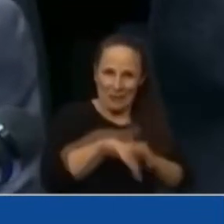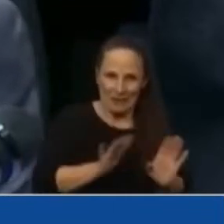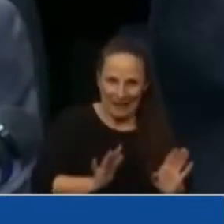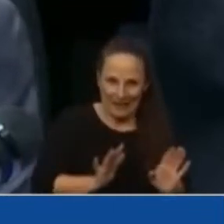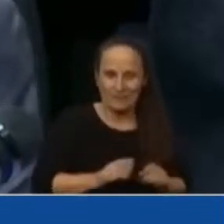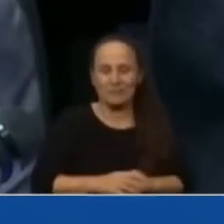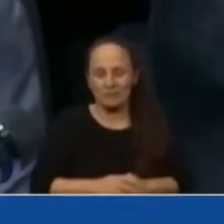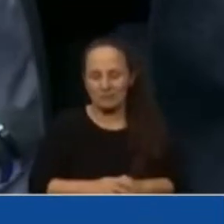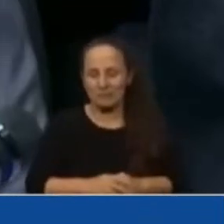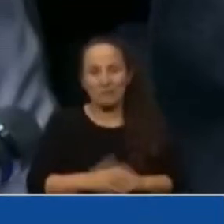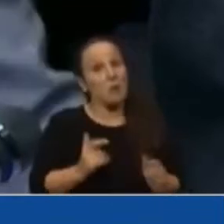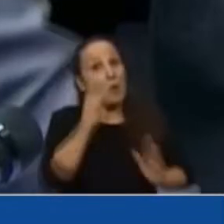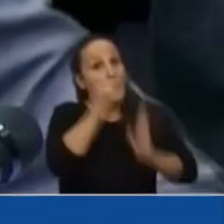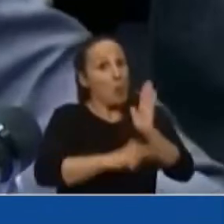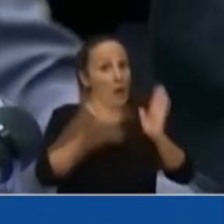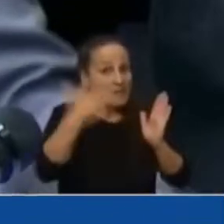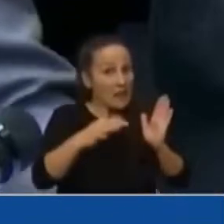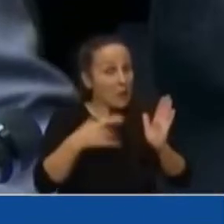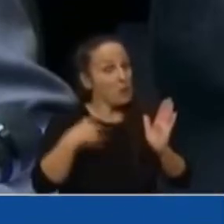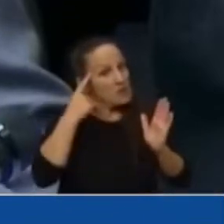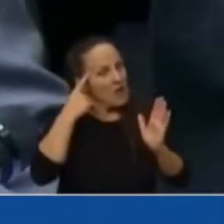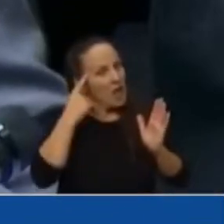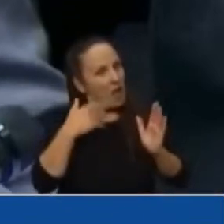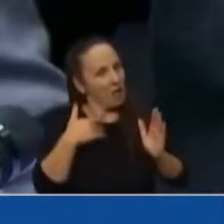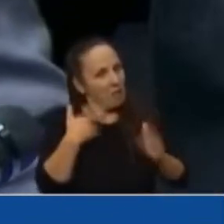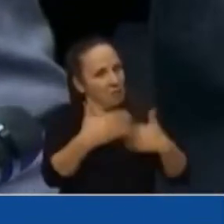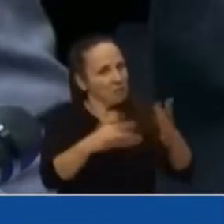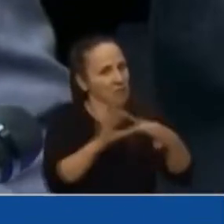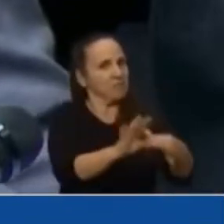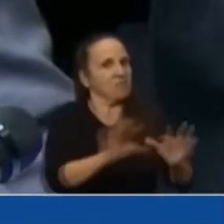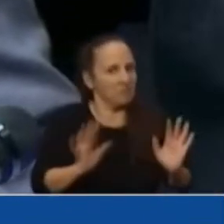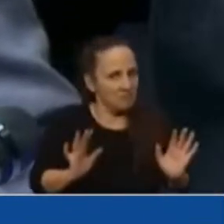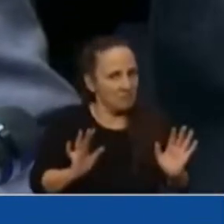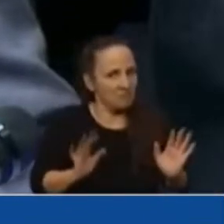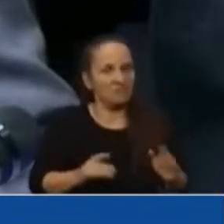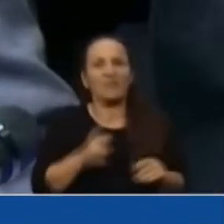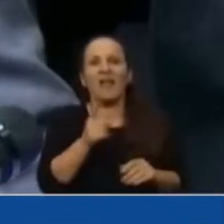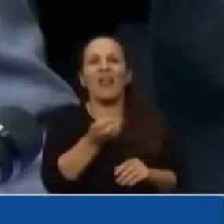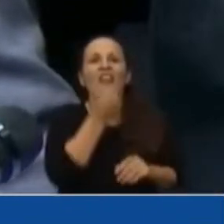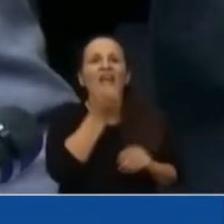en este sentido. Según el artículo 23 de la